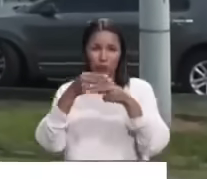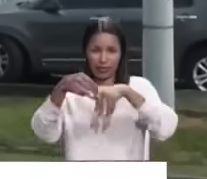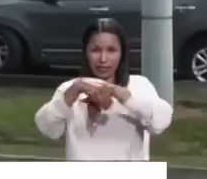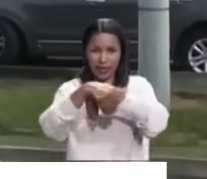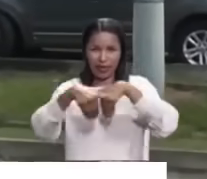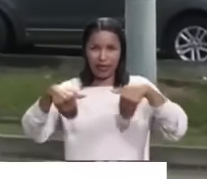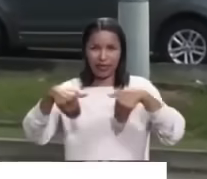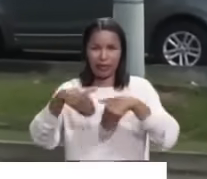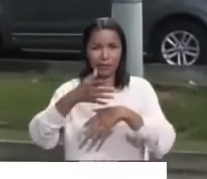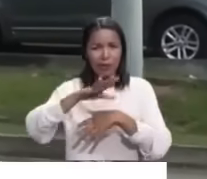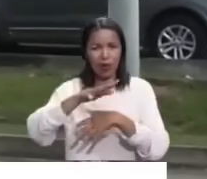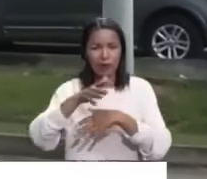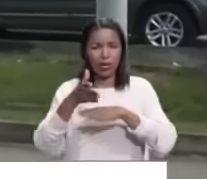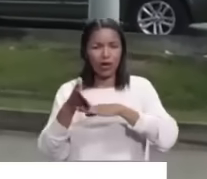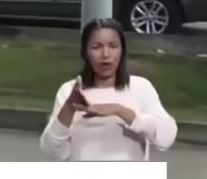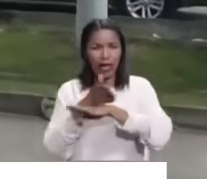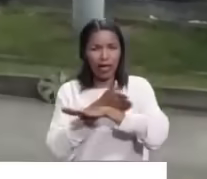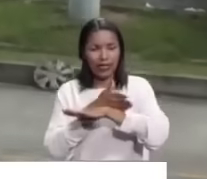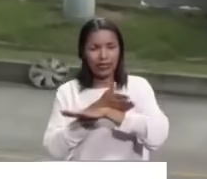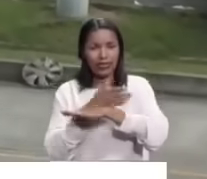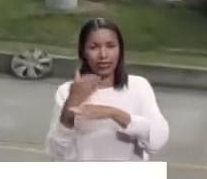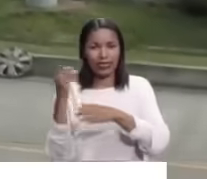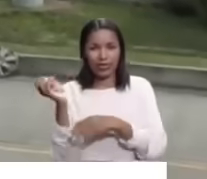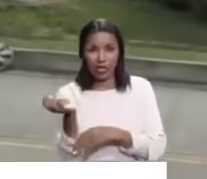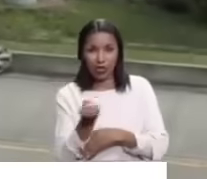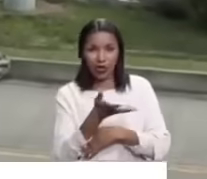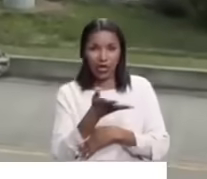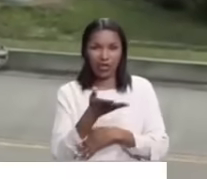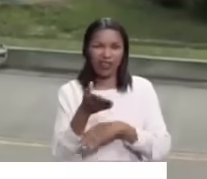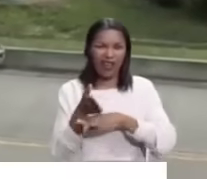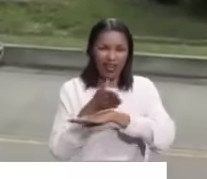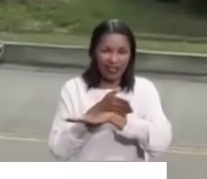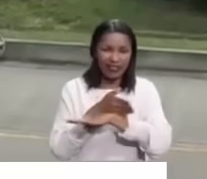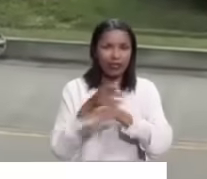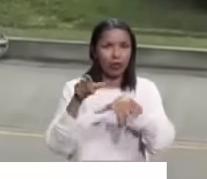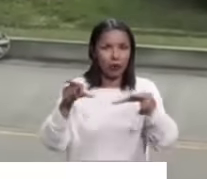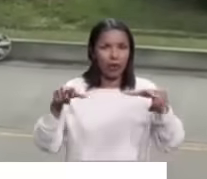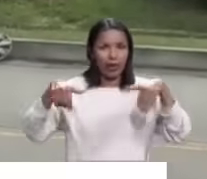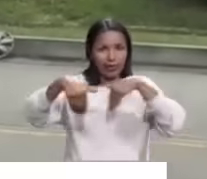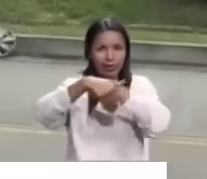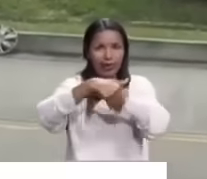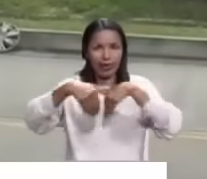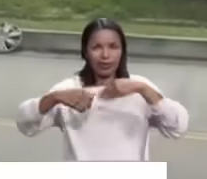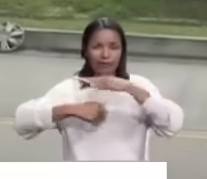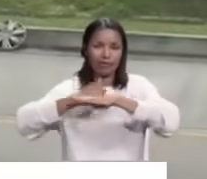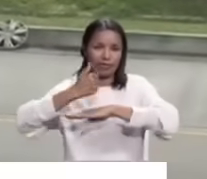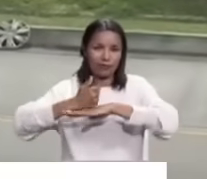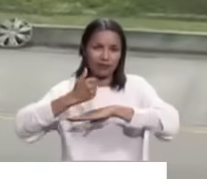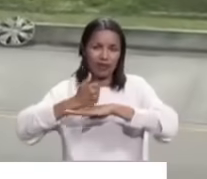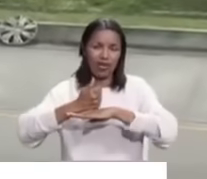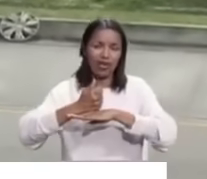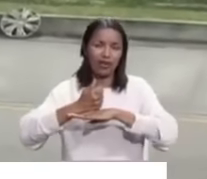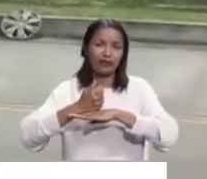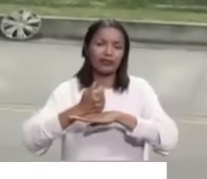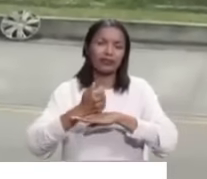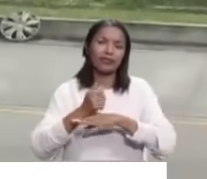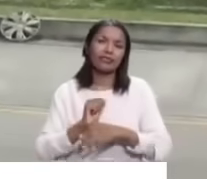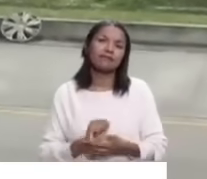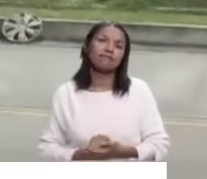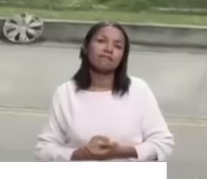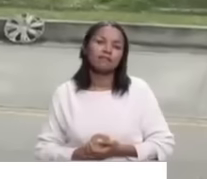en el entorno, en el alrededor de este vehículo tipo camioneta de color gris, ya